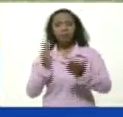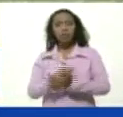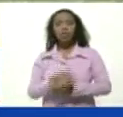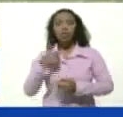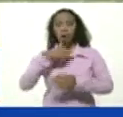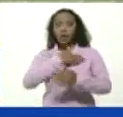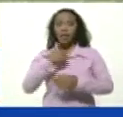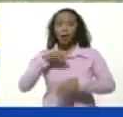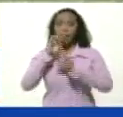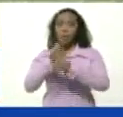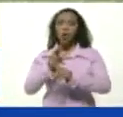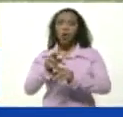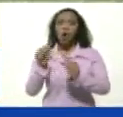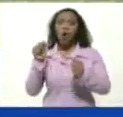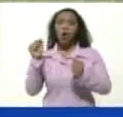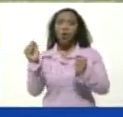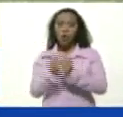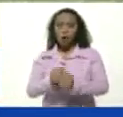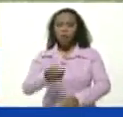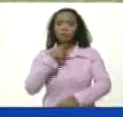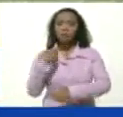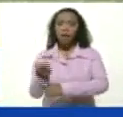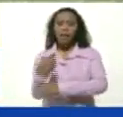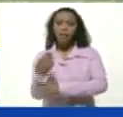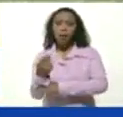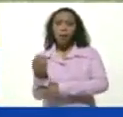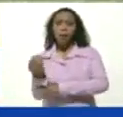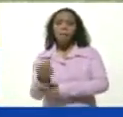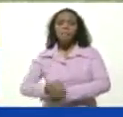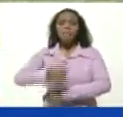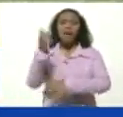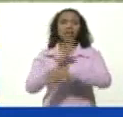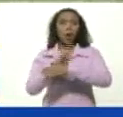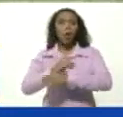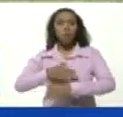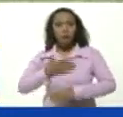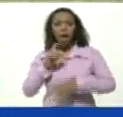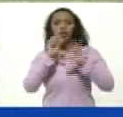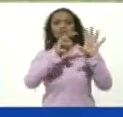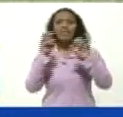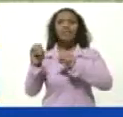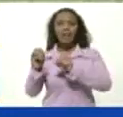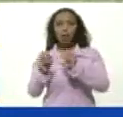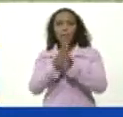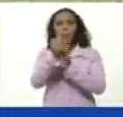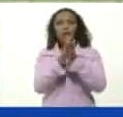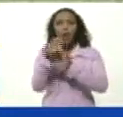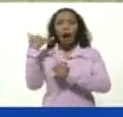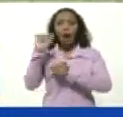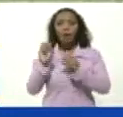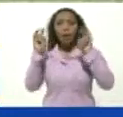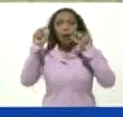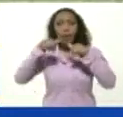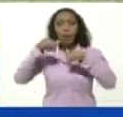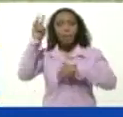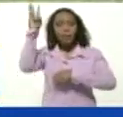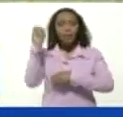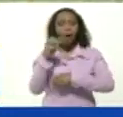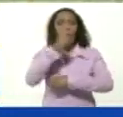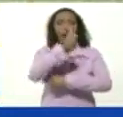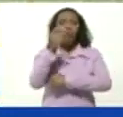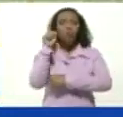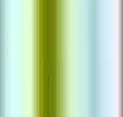responderle con financiamiento lo más rápido posible a los 700 emprendedores que están en Petare ahorita, a cada